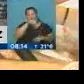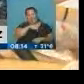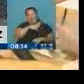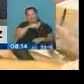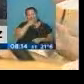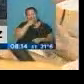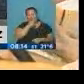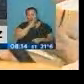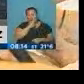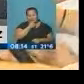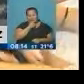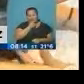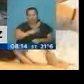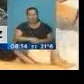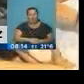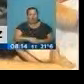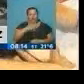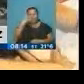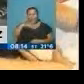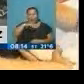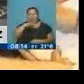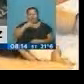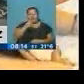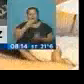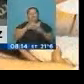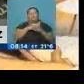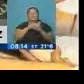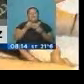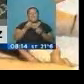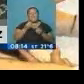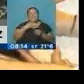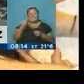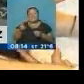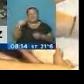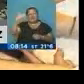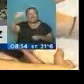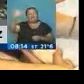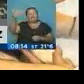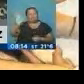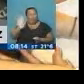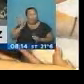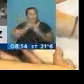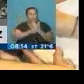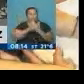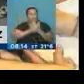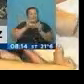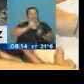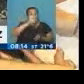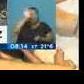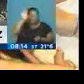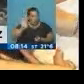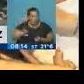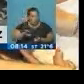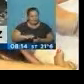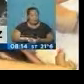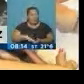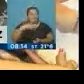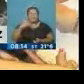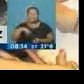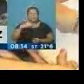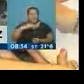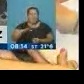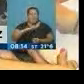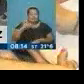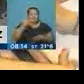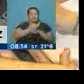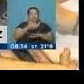caso la única condición de parte que tendría es de futuro ministro del Interior, lo tiene que hacer